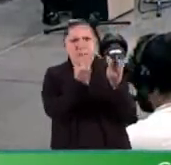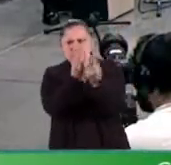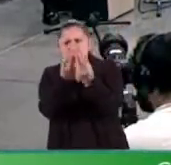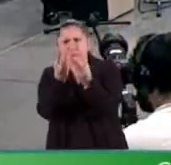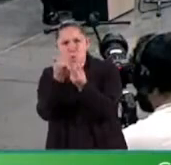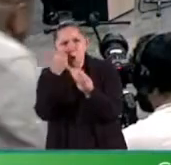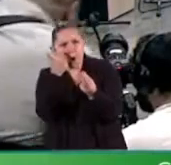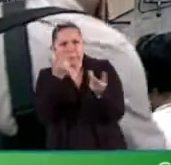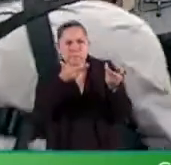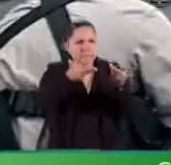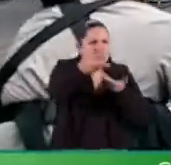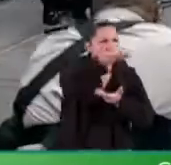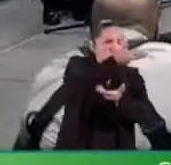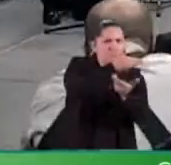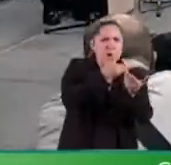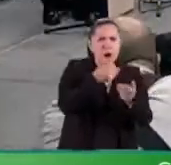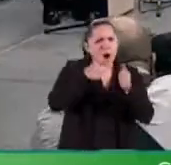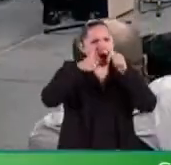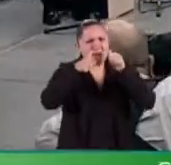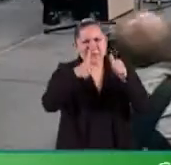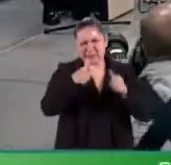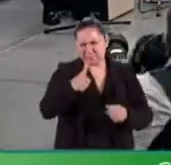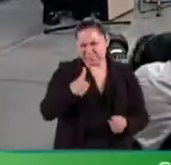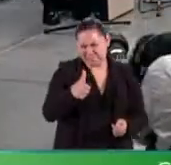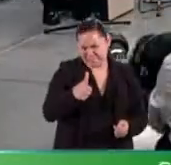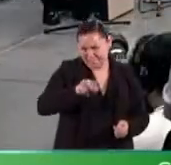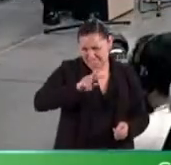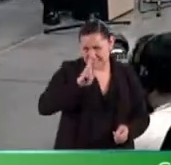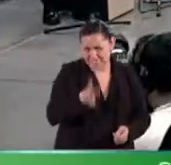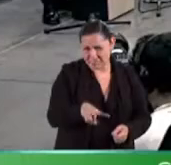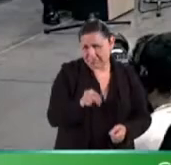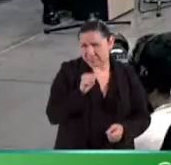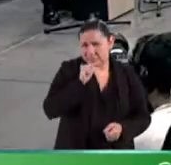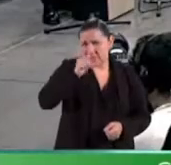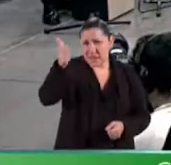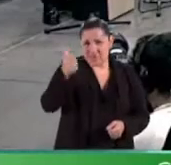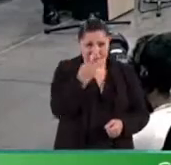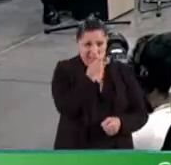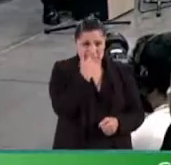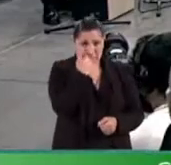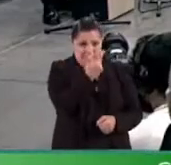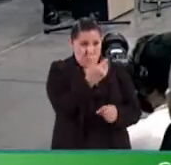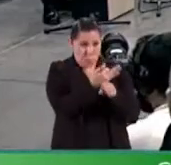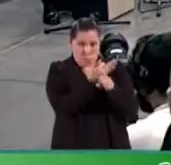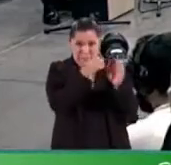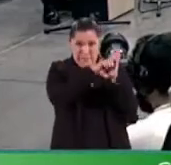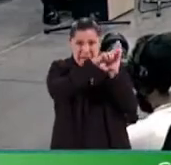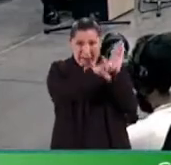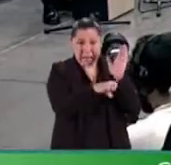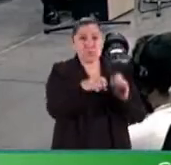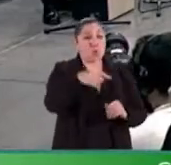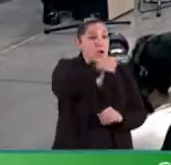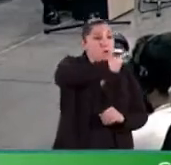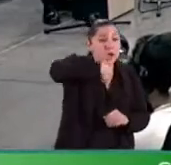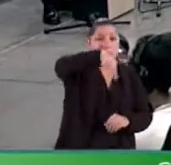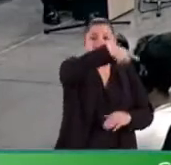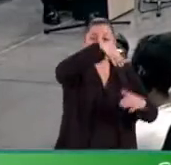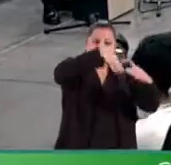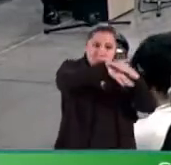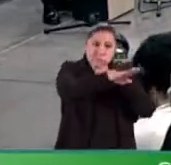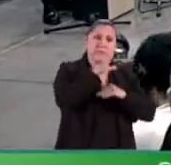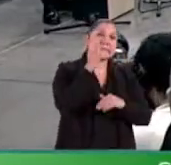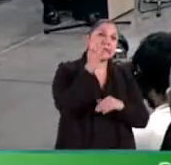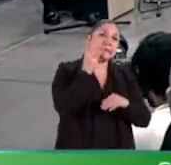sesión que se está realizando con la mayoría agazapada en una sede alterna, en lugar de realmente